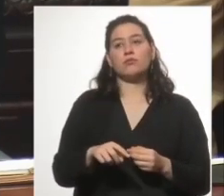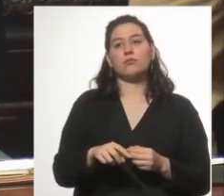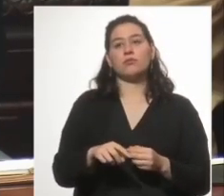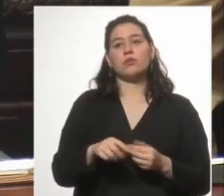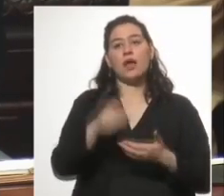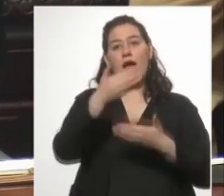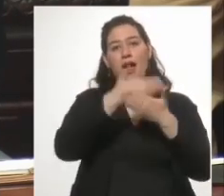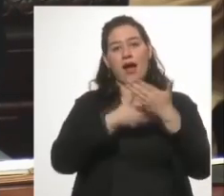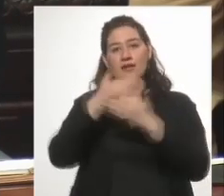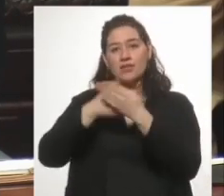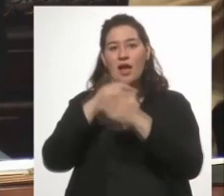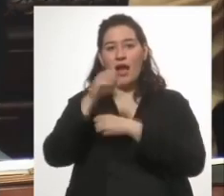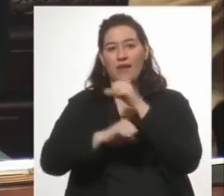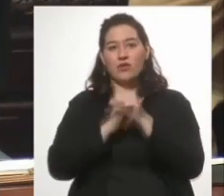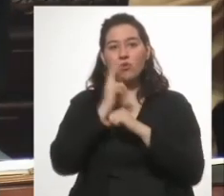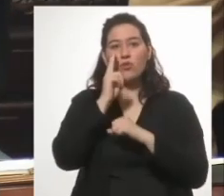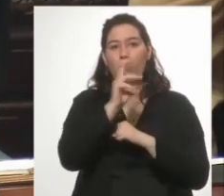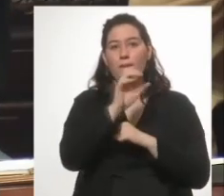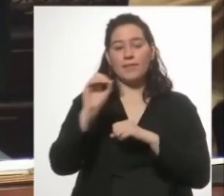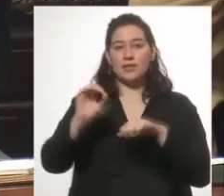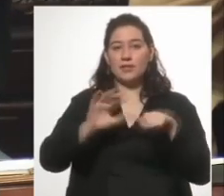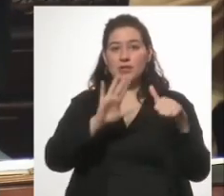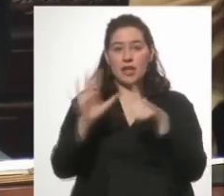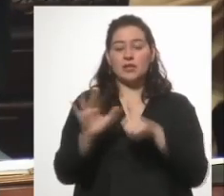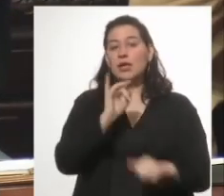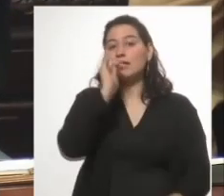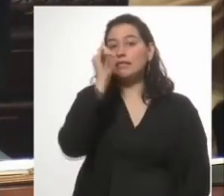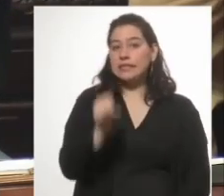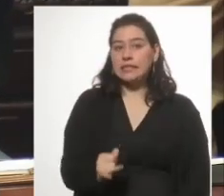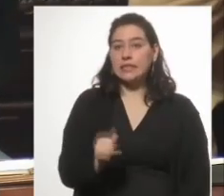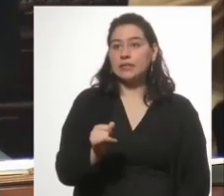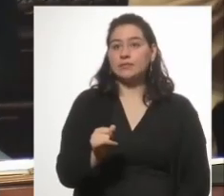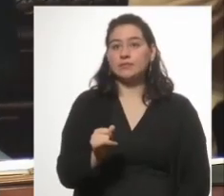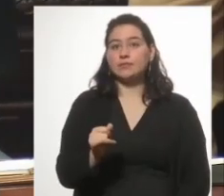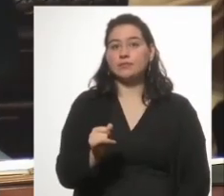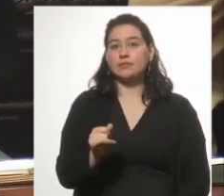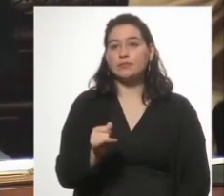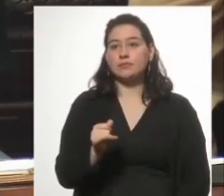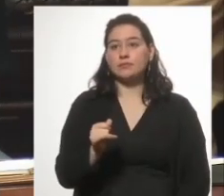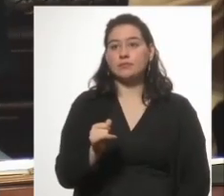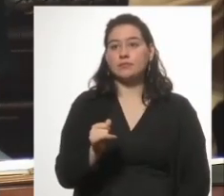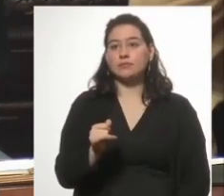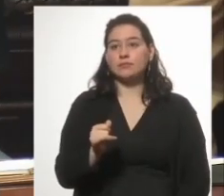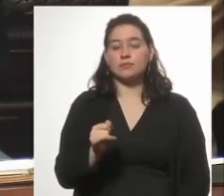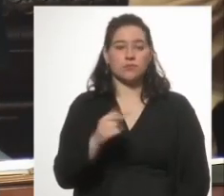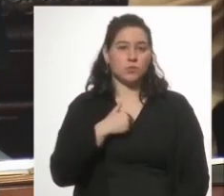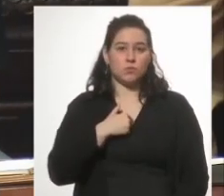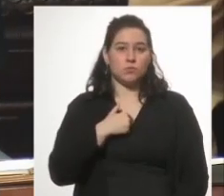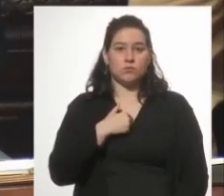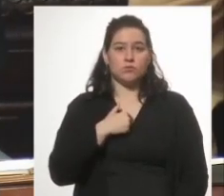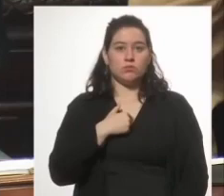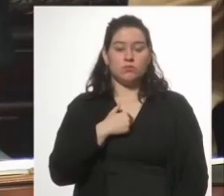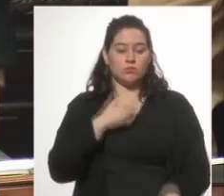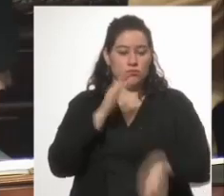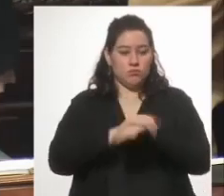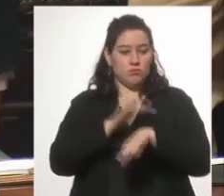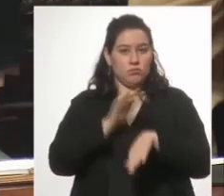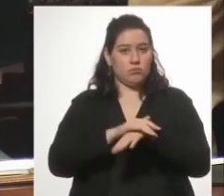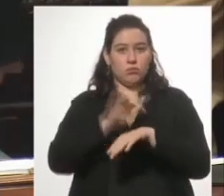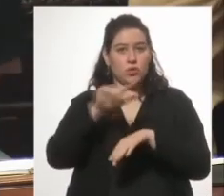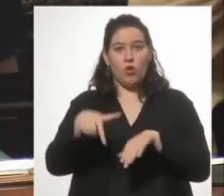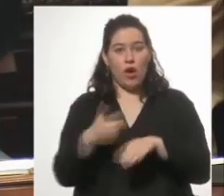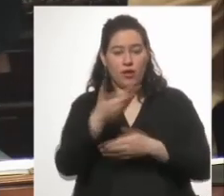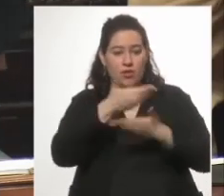las actas del año 2006, que si bien no me corresponde ninguna responsabilidad en